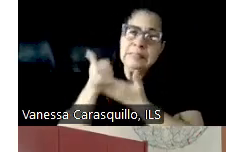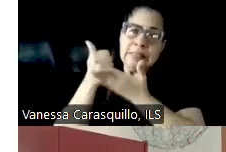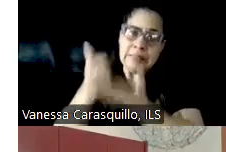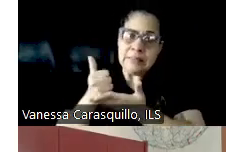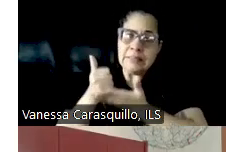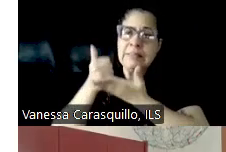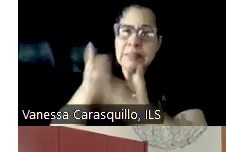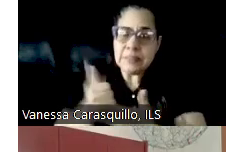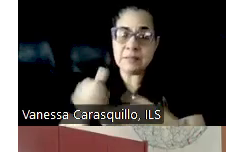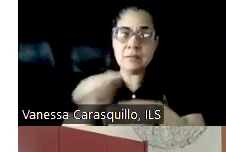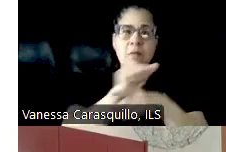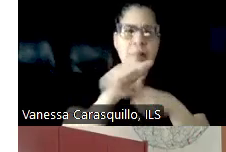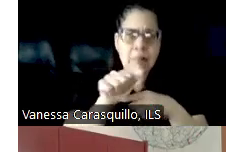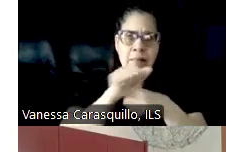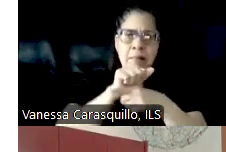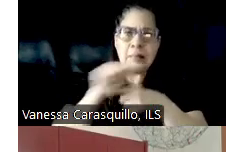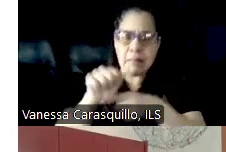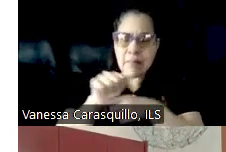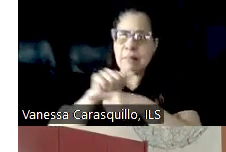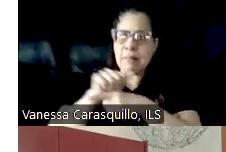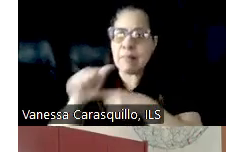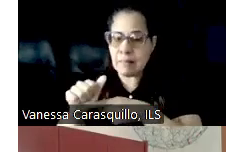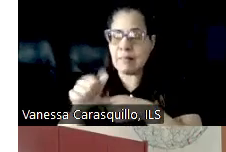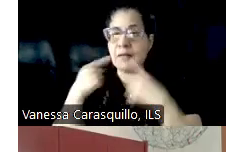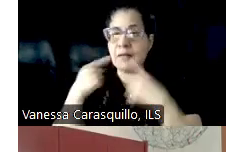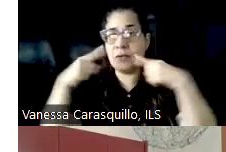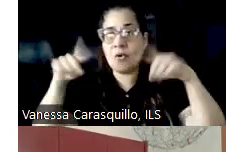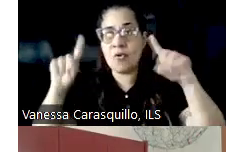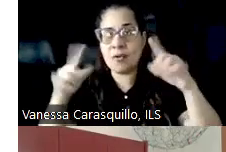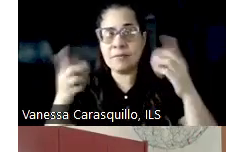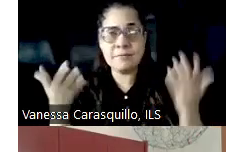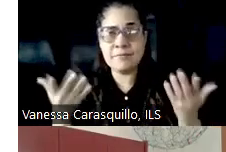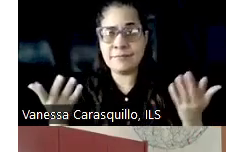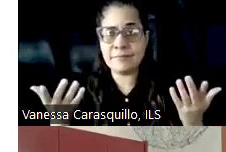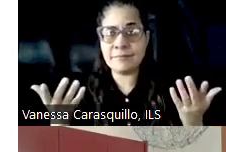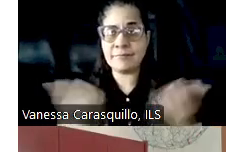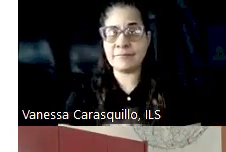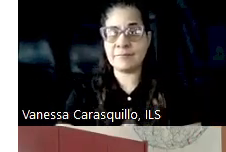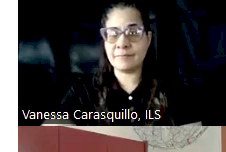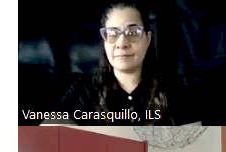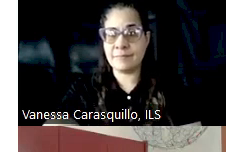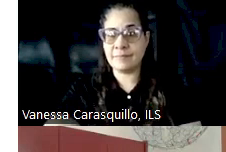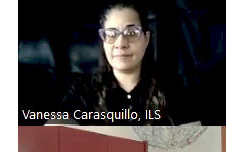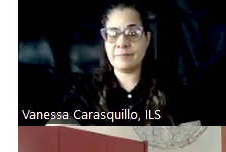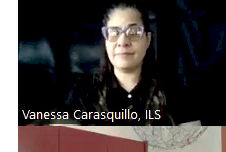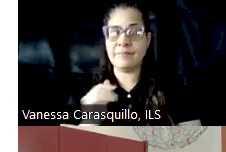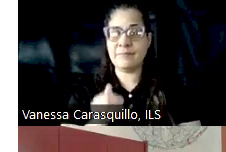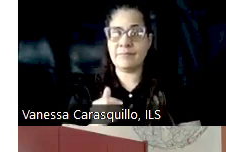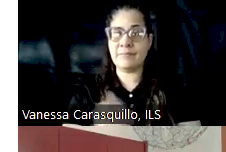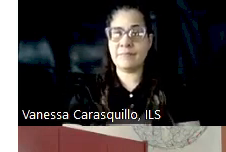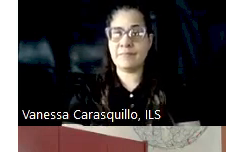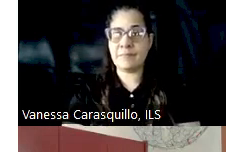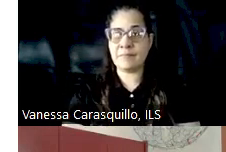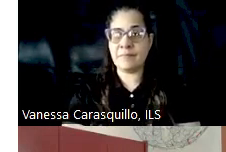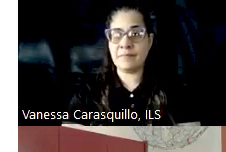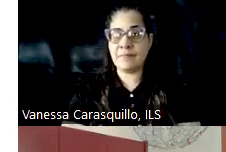ensayos clínicos que se hagan, lo que vamos a lograr principalmente es una disminución en la frecuencia